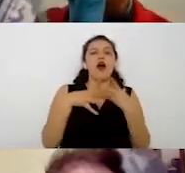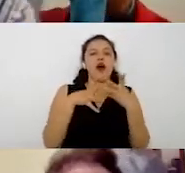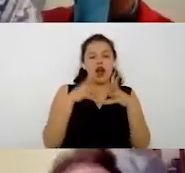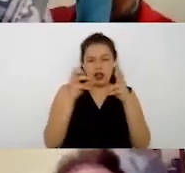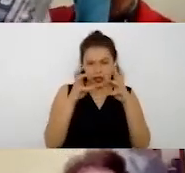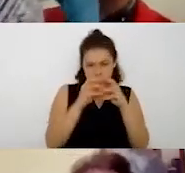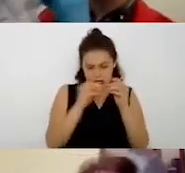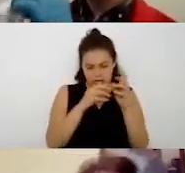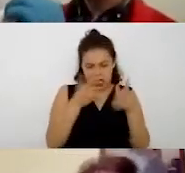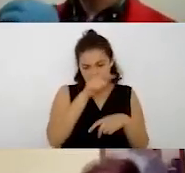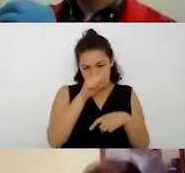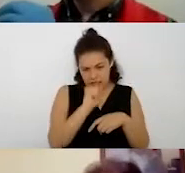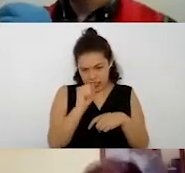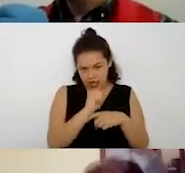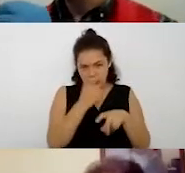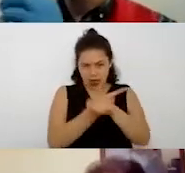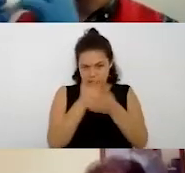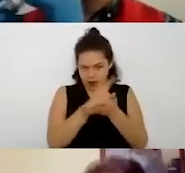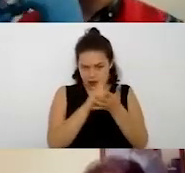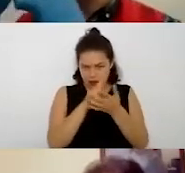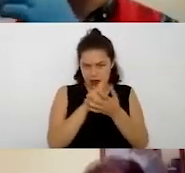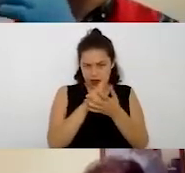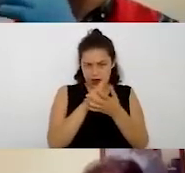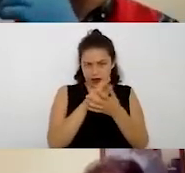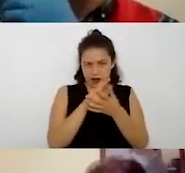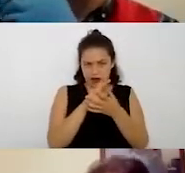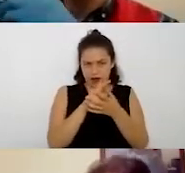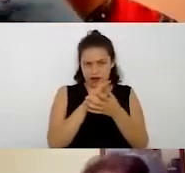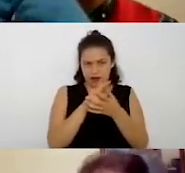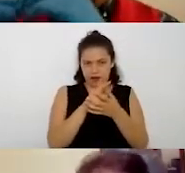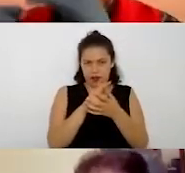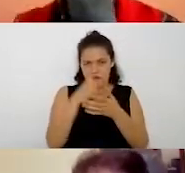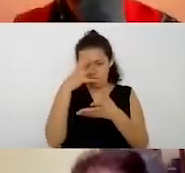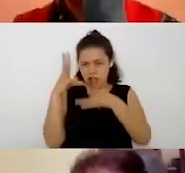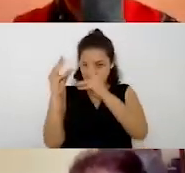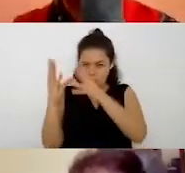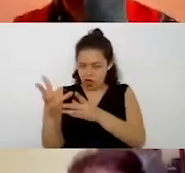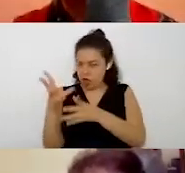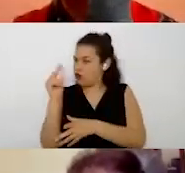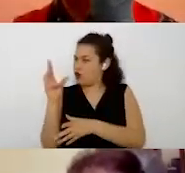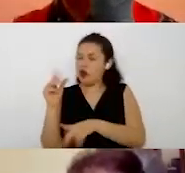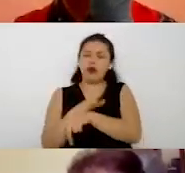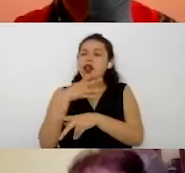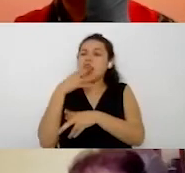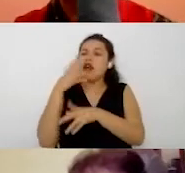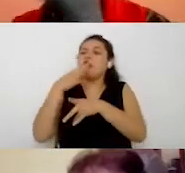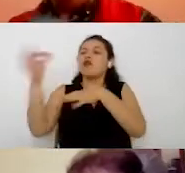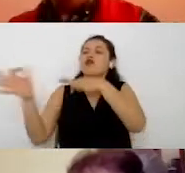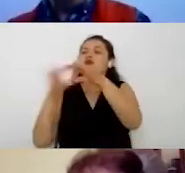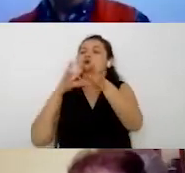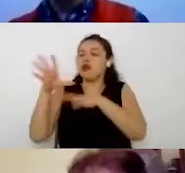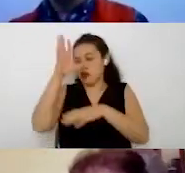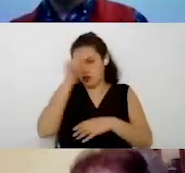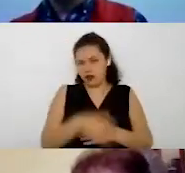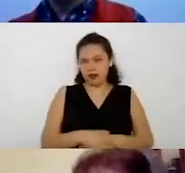gasa estéril, tiene que ser con gasa, no con algodón. ¿Por qué? Porque el algodón suelta pelucita. ¿De acuerdo?